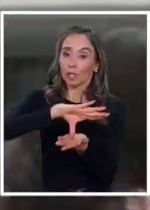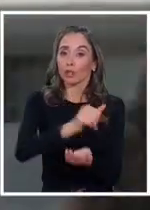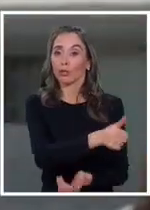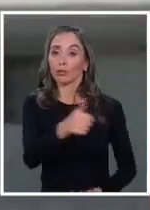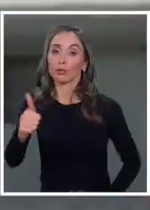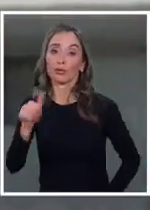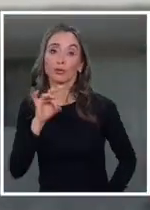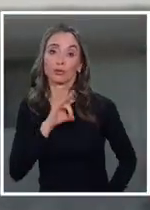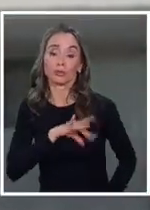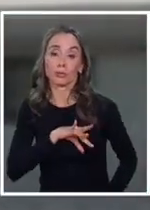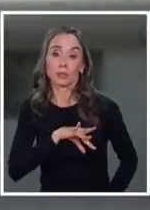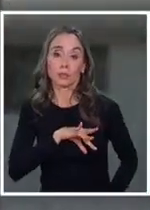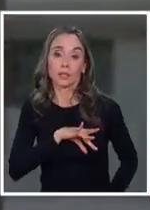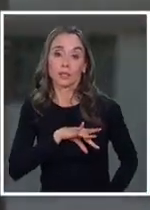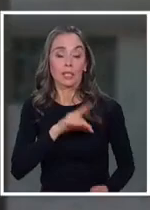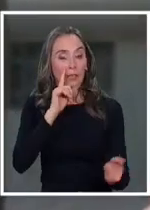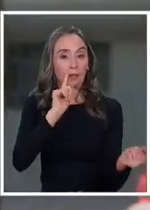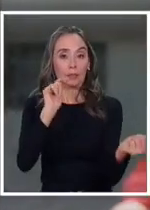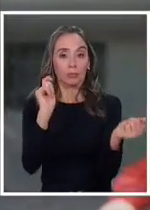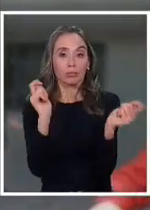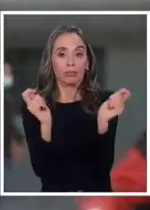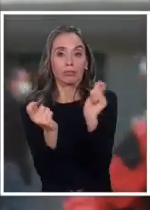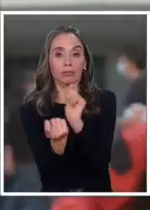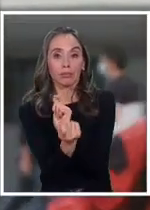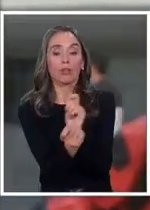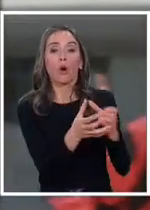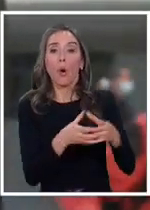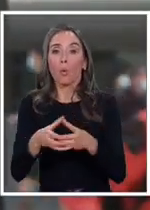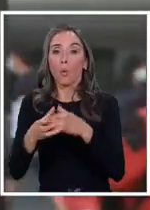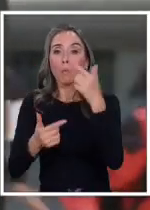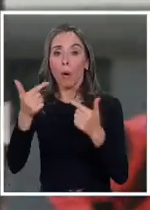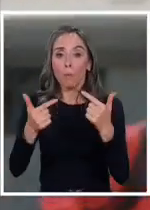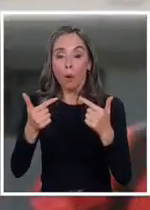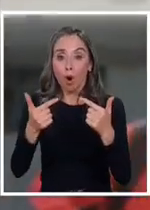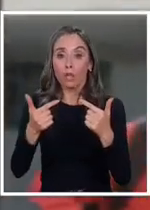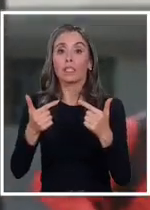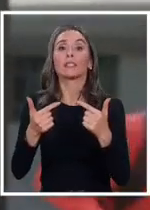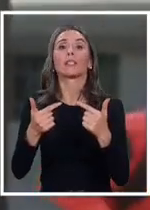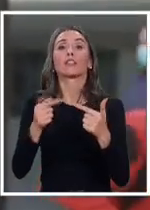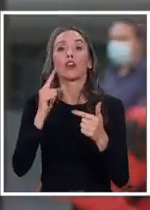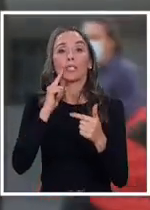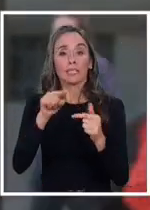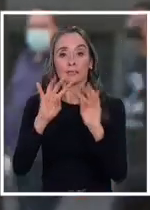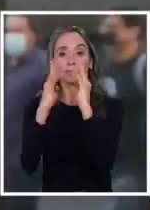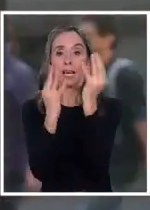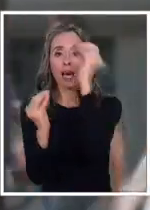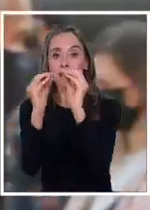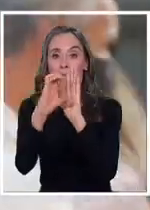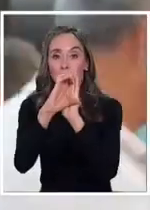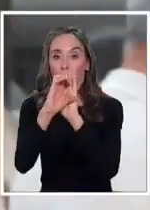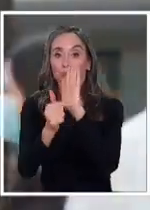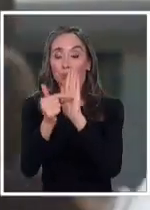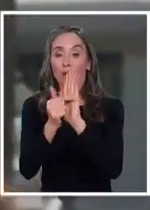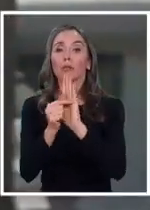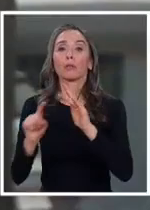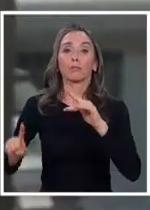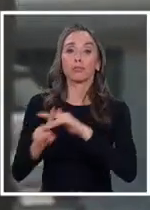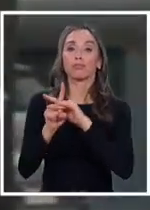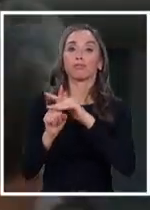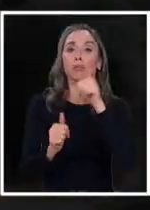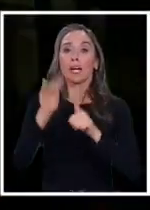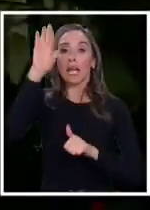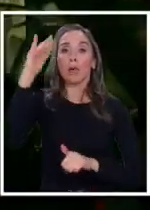completo está reorganizándose, ¿no? Las fuerzas políticas que están representadas en la Convención Constitucional, la irrupción de